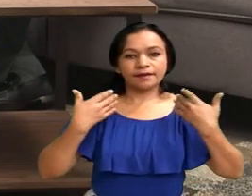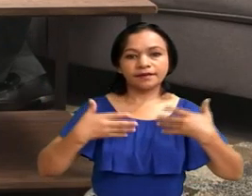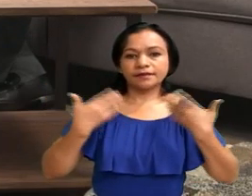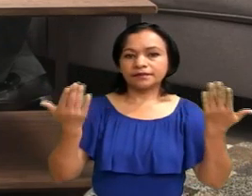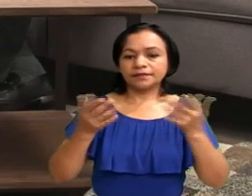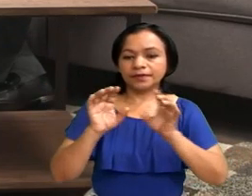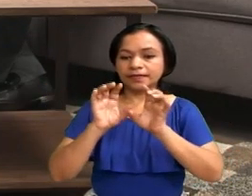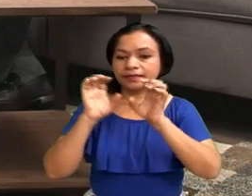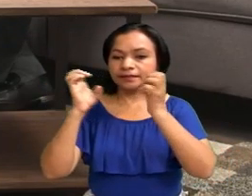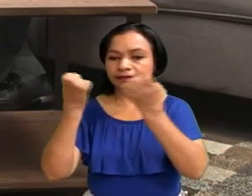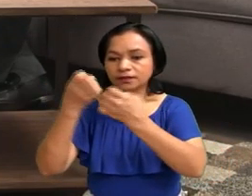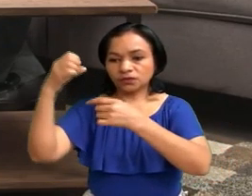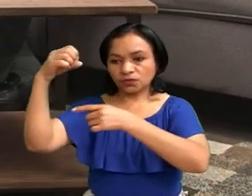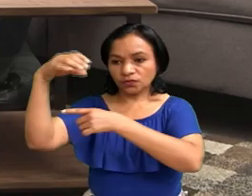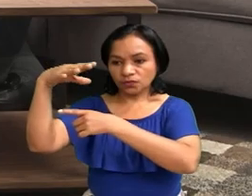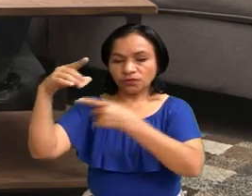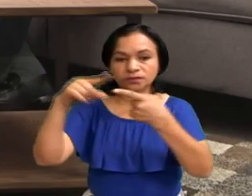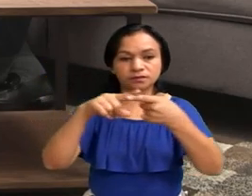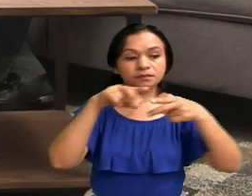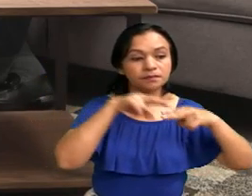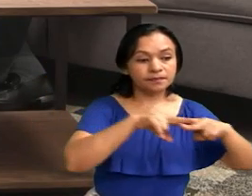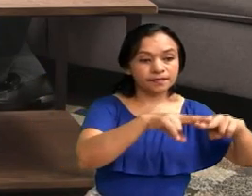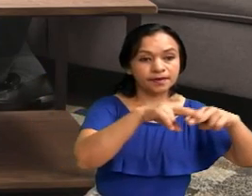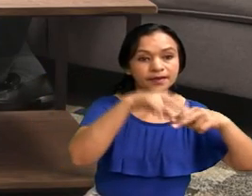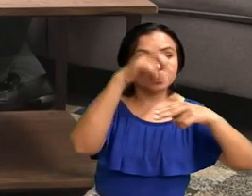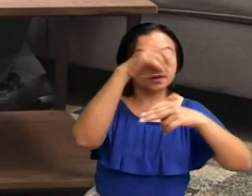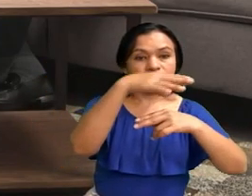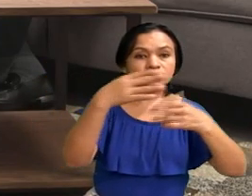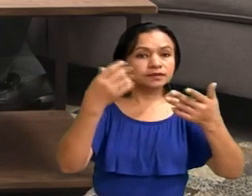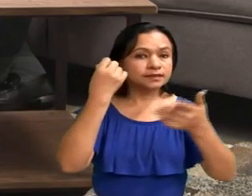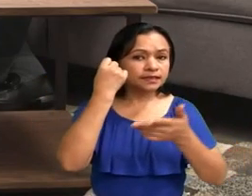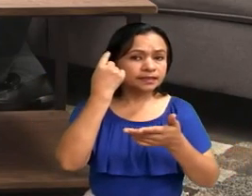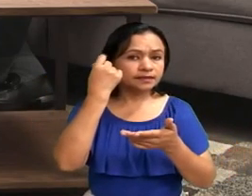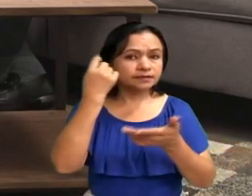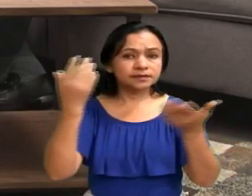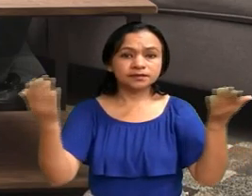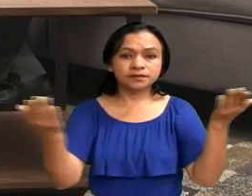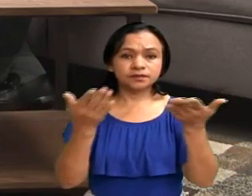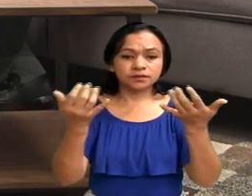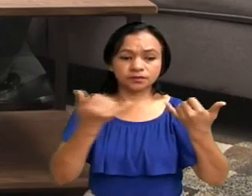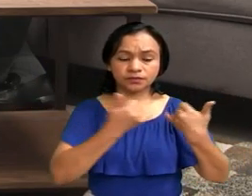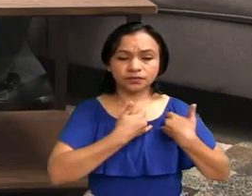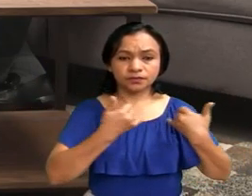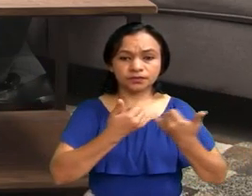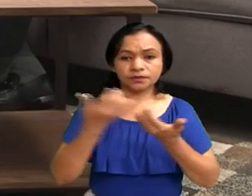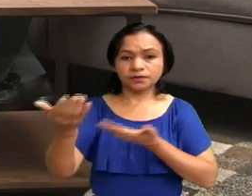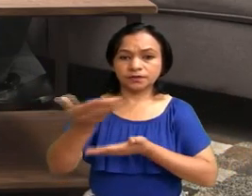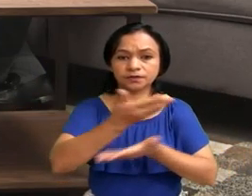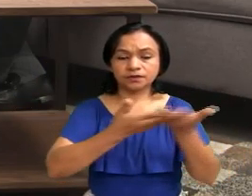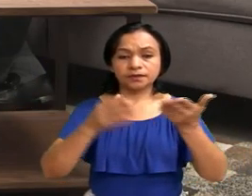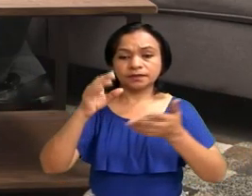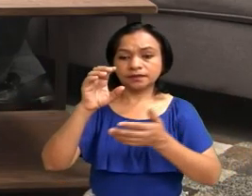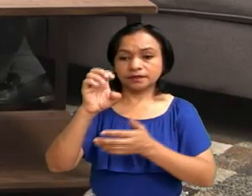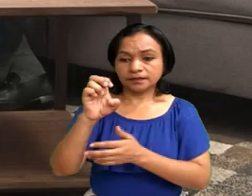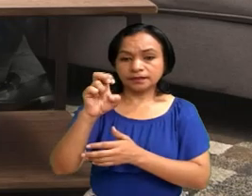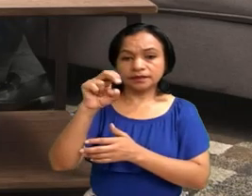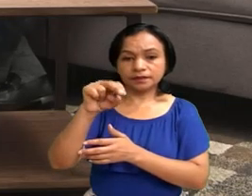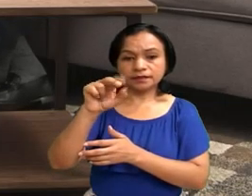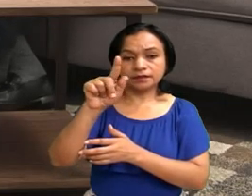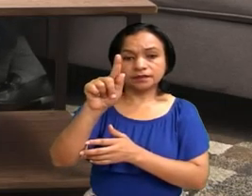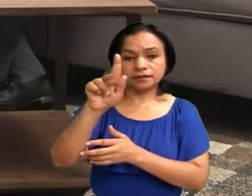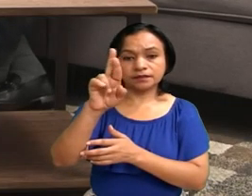ese proceso de inversión que se realiza a través de ese entendimiento interinstitucional de parte de Enatrel?